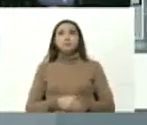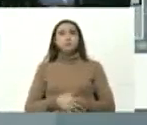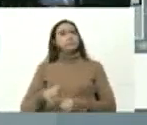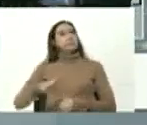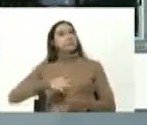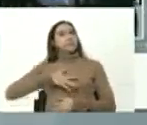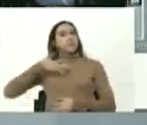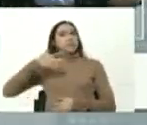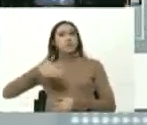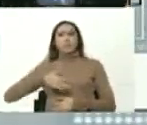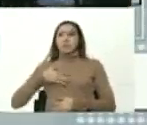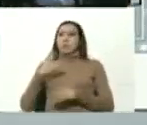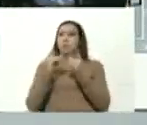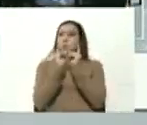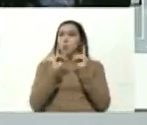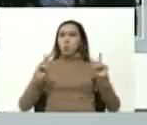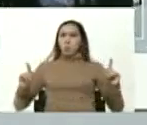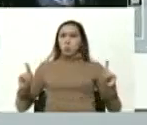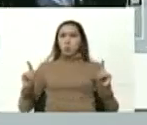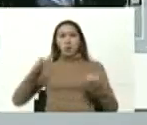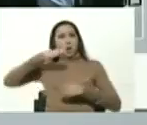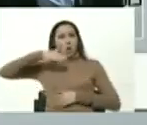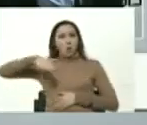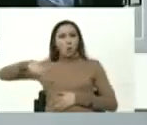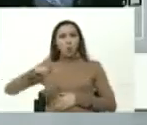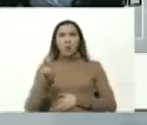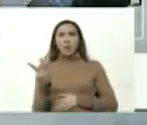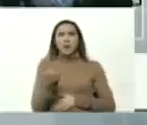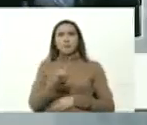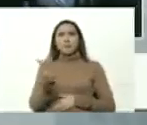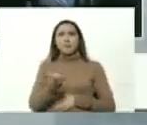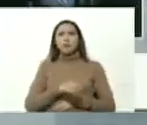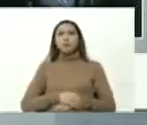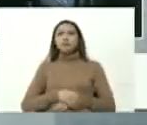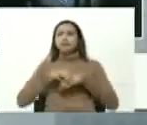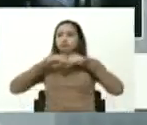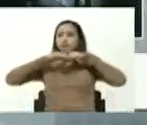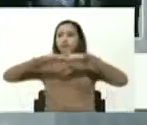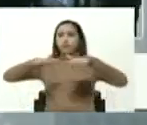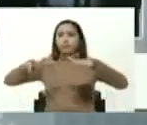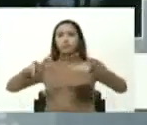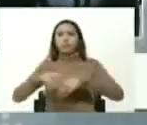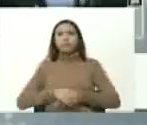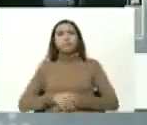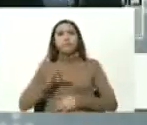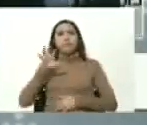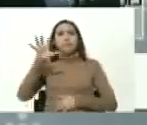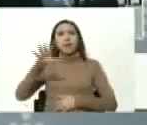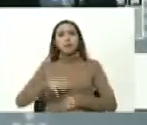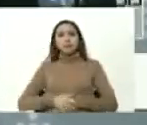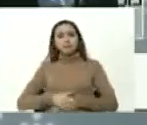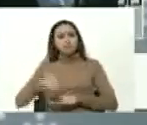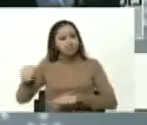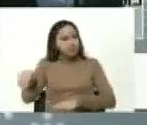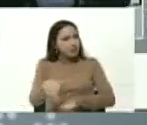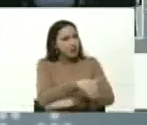Sentimos la democracia vibrante venezolana desplegada en el país, en las